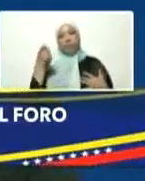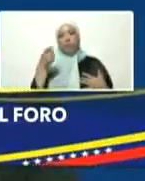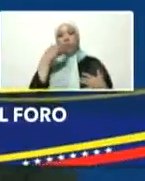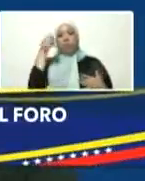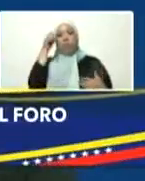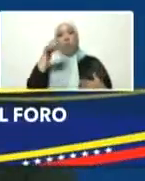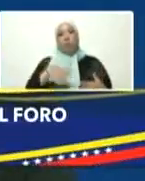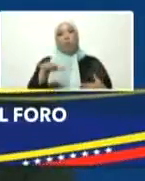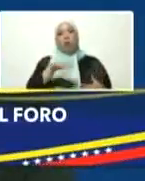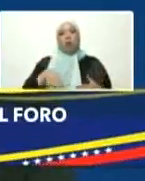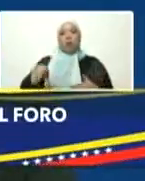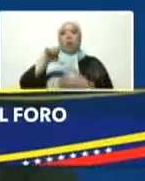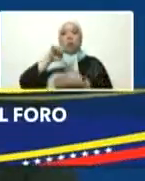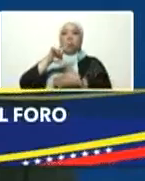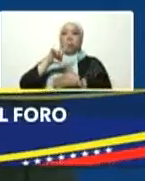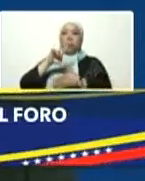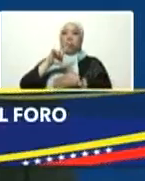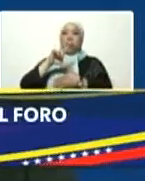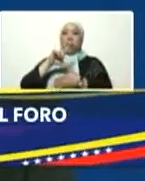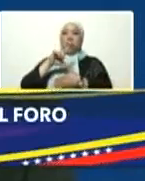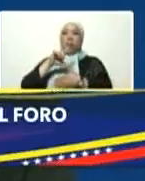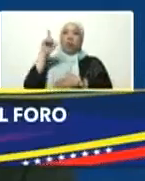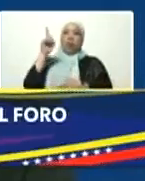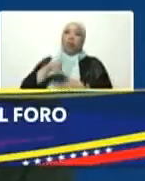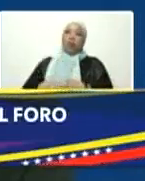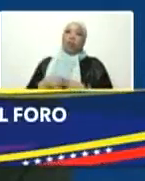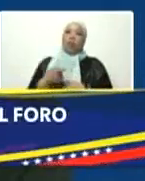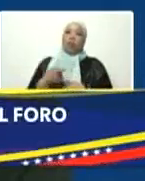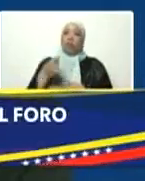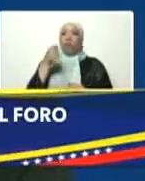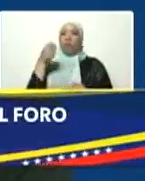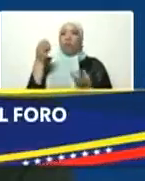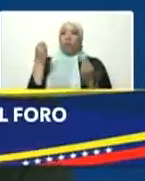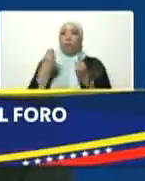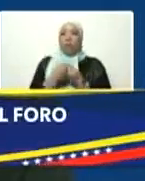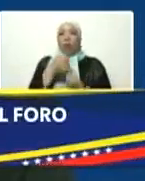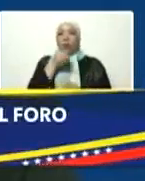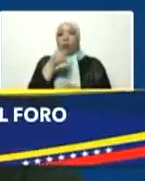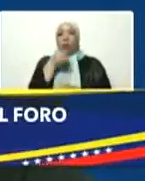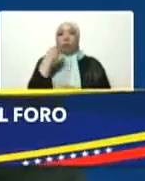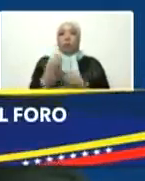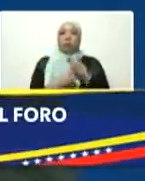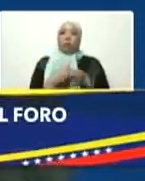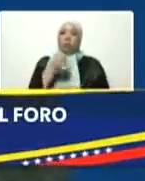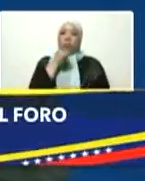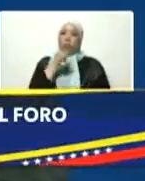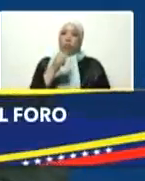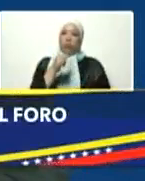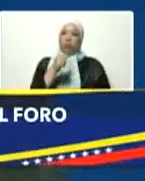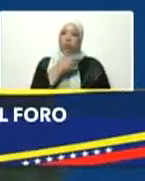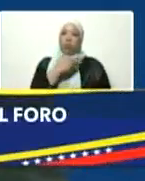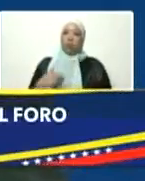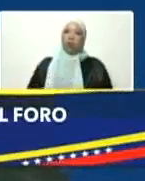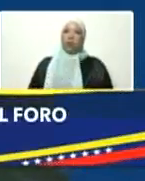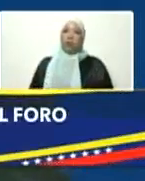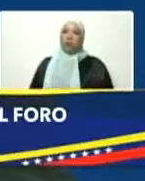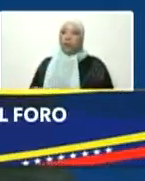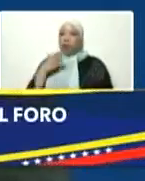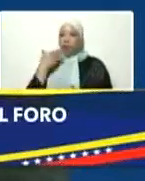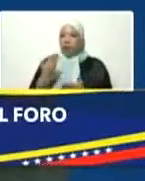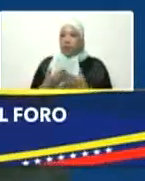de América Latina y el Caribe, ir también por esa patria grande de Simón Bolívar. Presidente, muchas